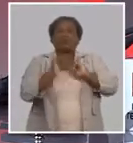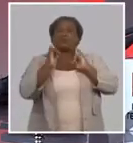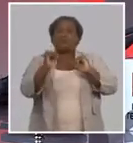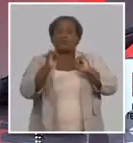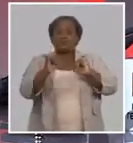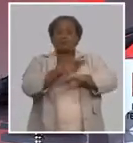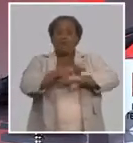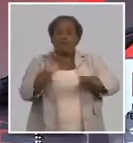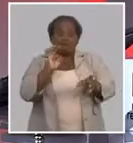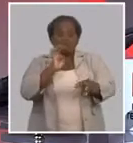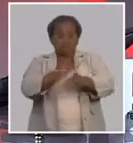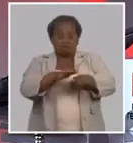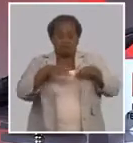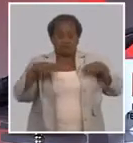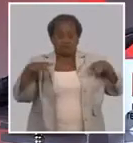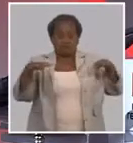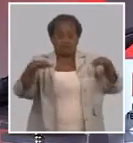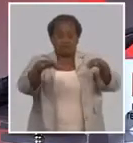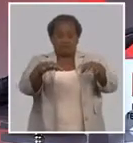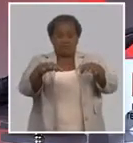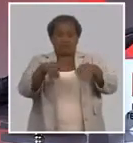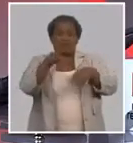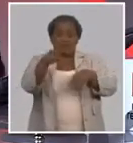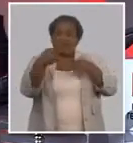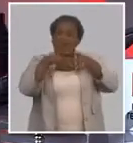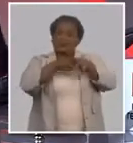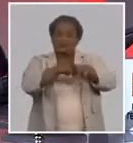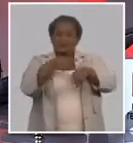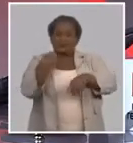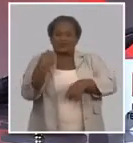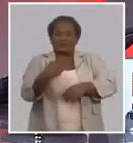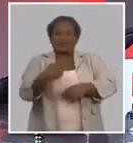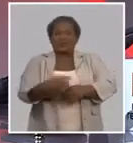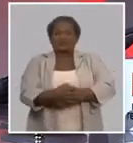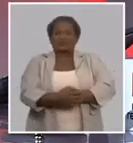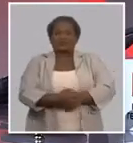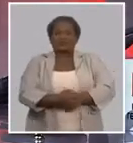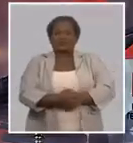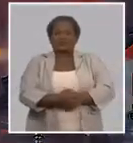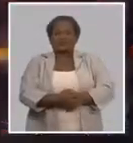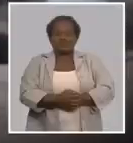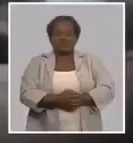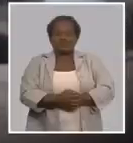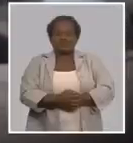comenzamos a esta mesa redonda acompáñanos en esta emisión de nuestro programa